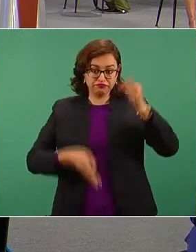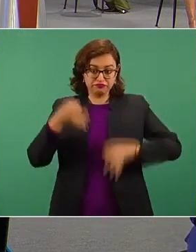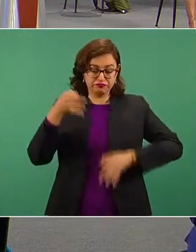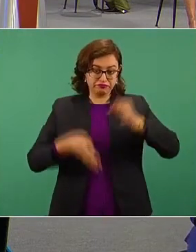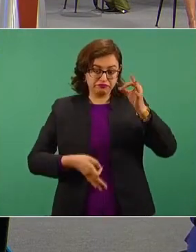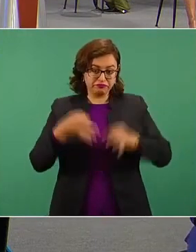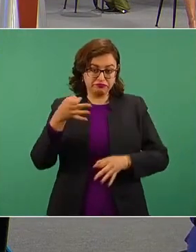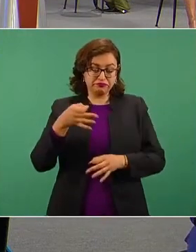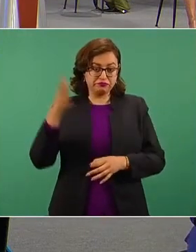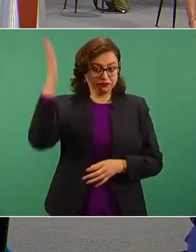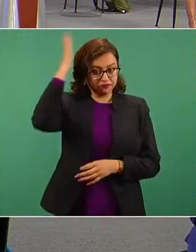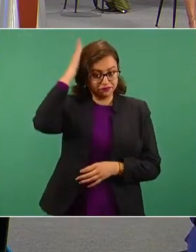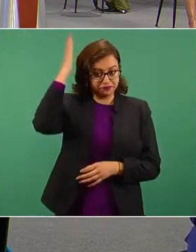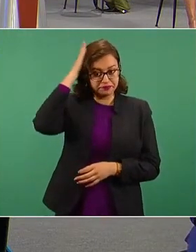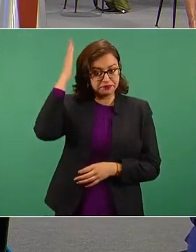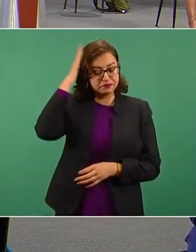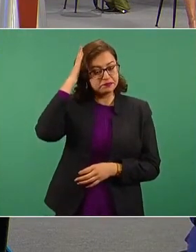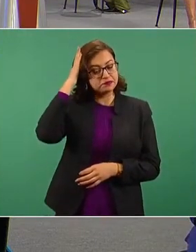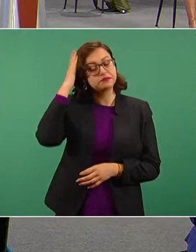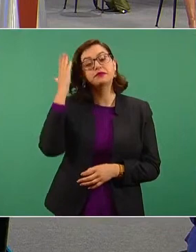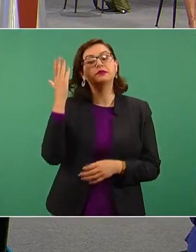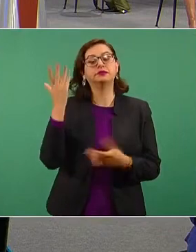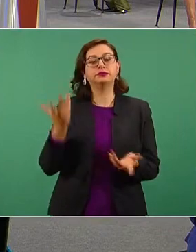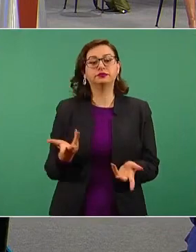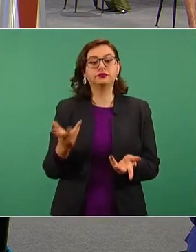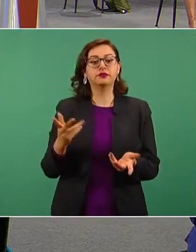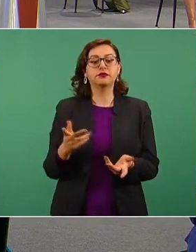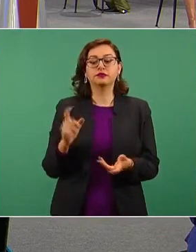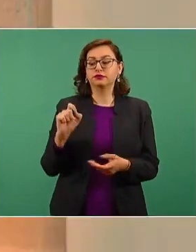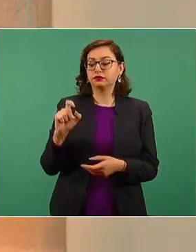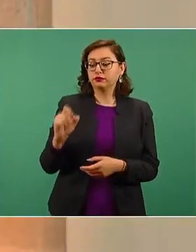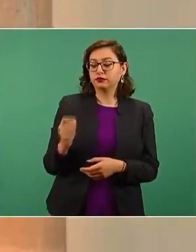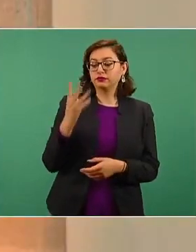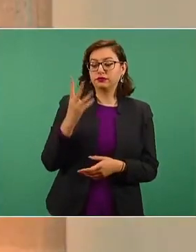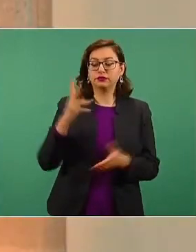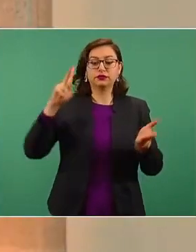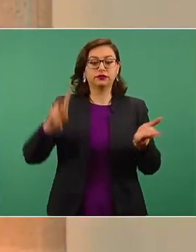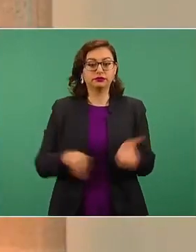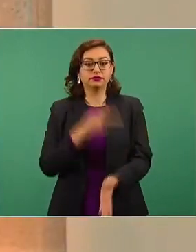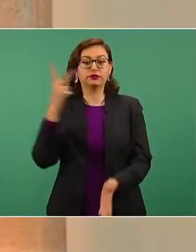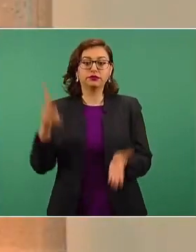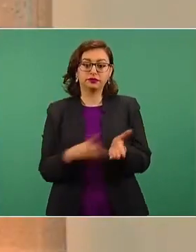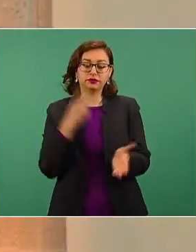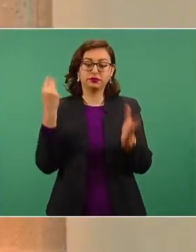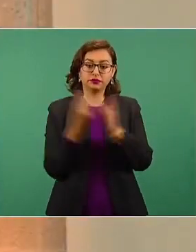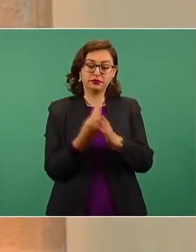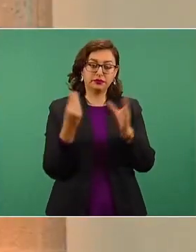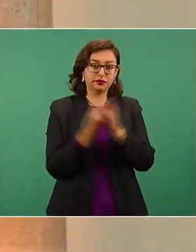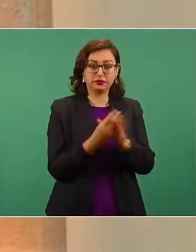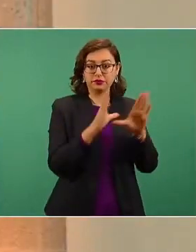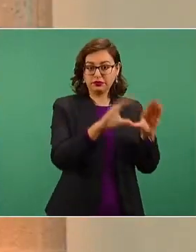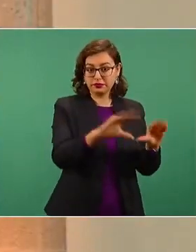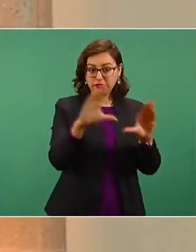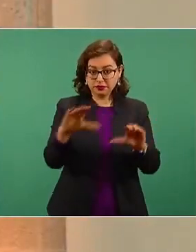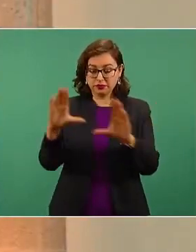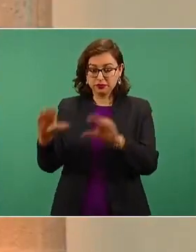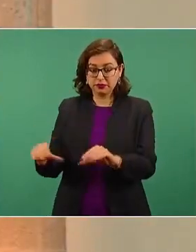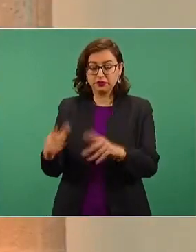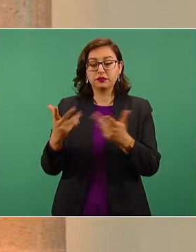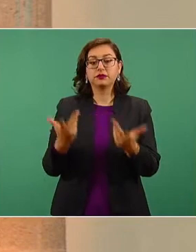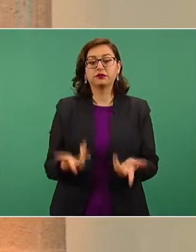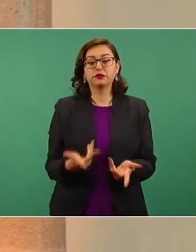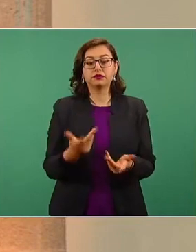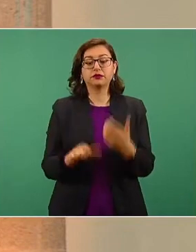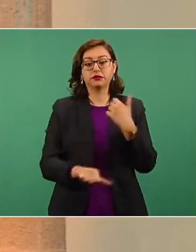realizado en estos primeros días del año 24 sesiones con fiscalías especializadas, hemos de